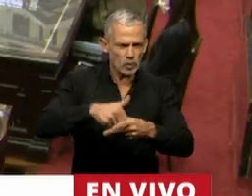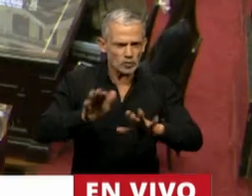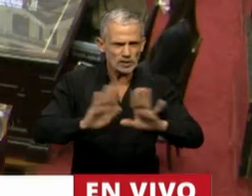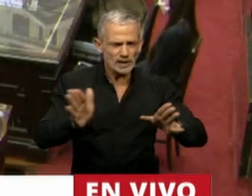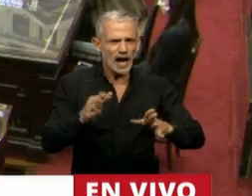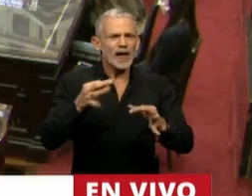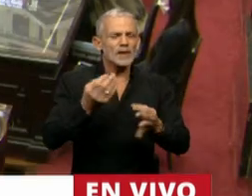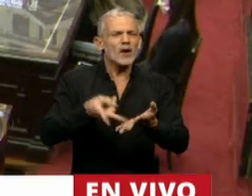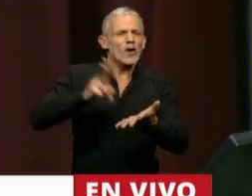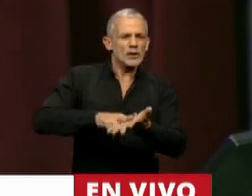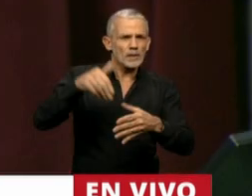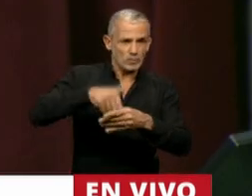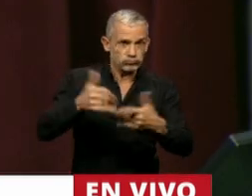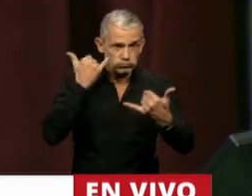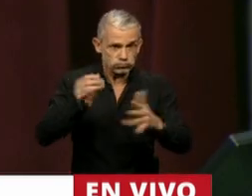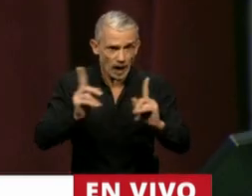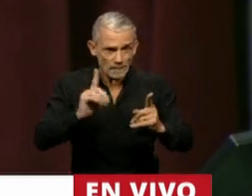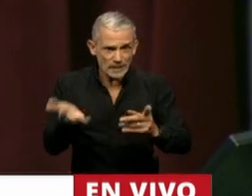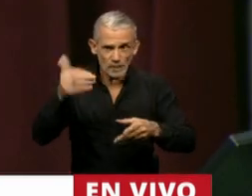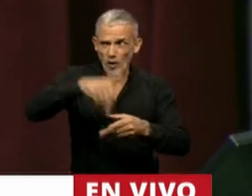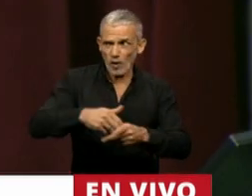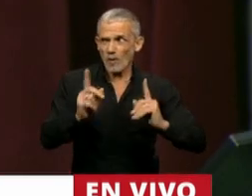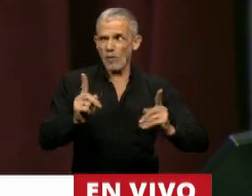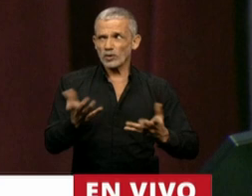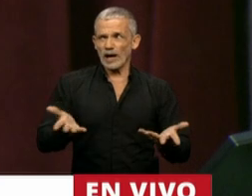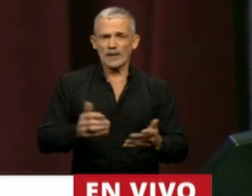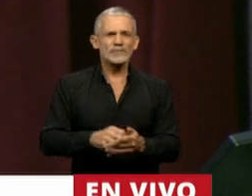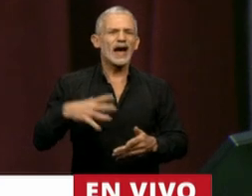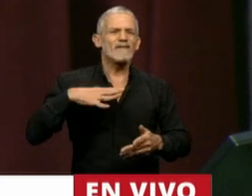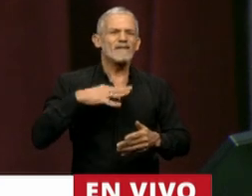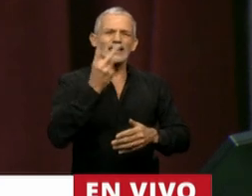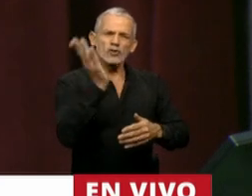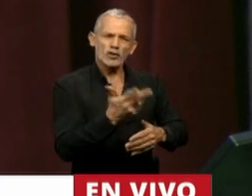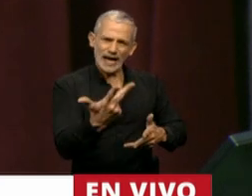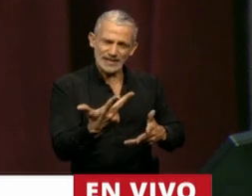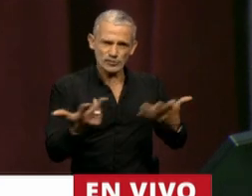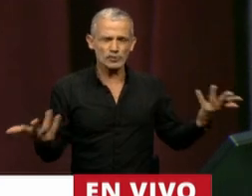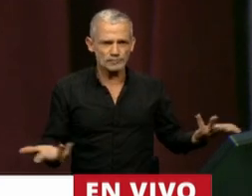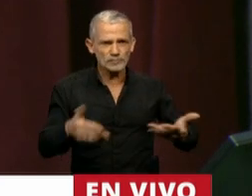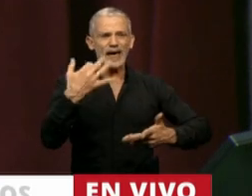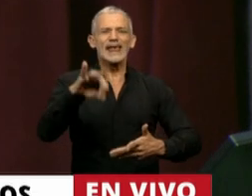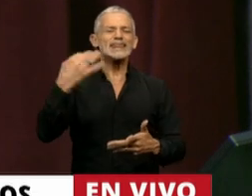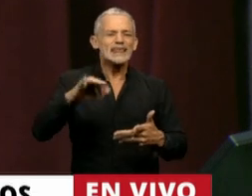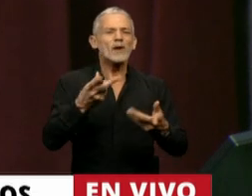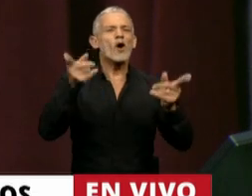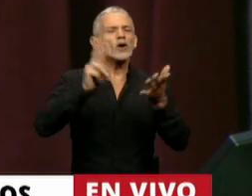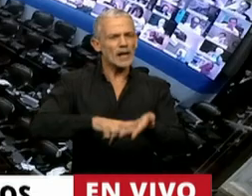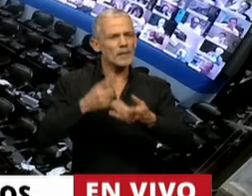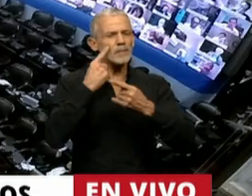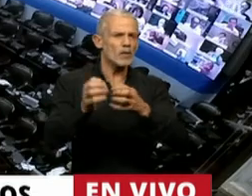una reconsideración estamos reconsiderando diputado hacen falta dos tercios es una moción de